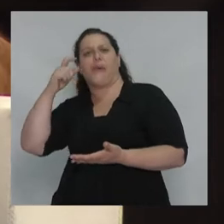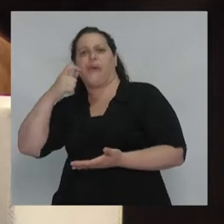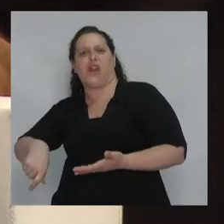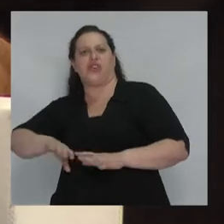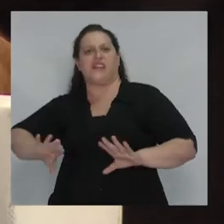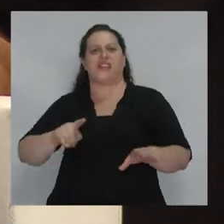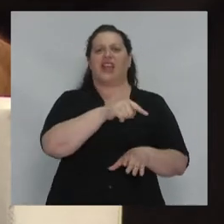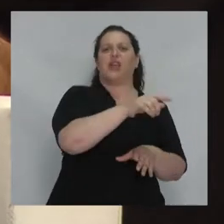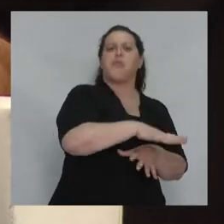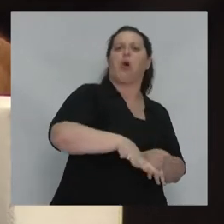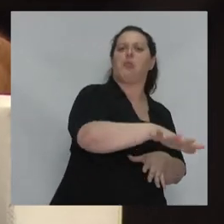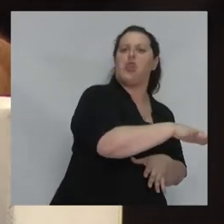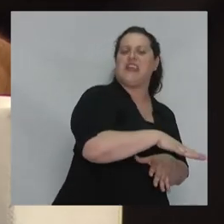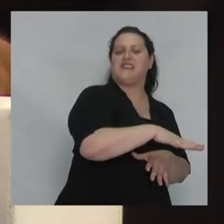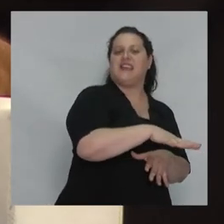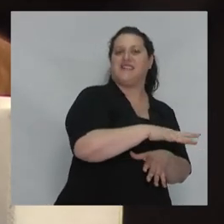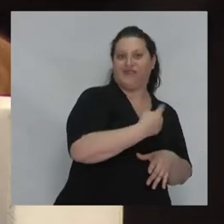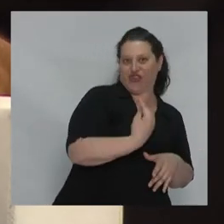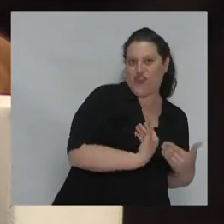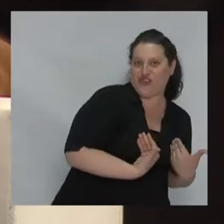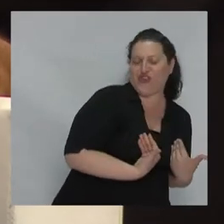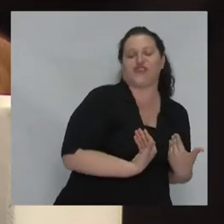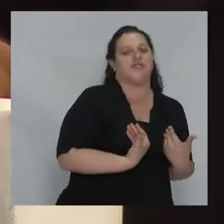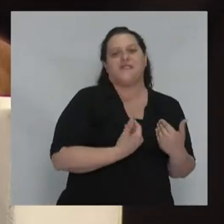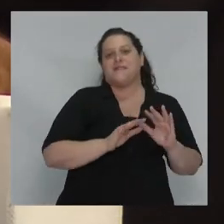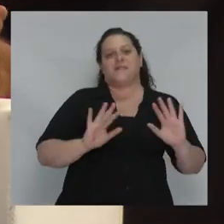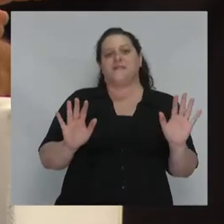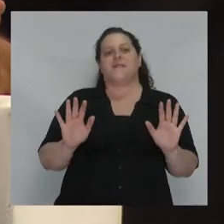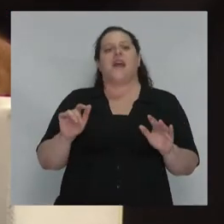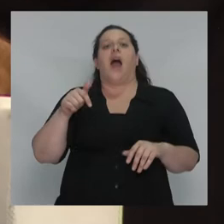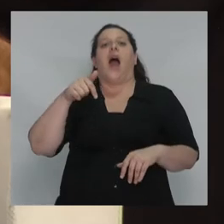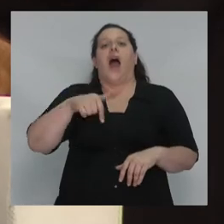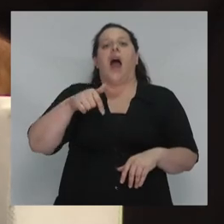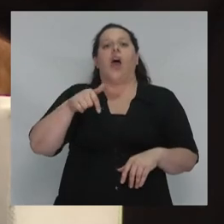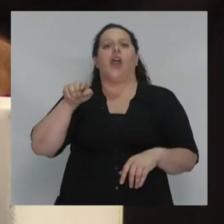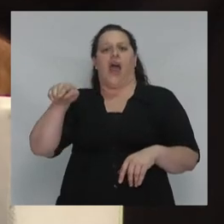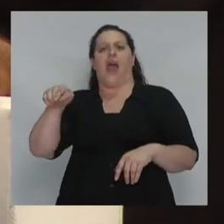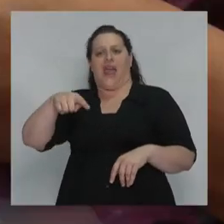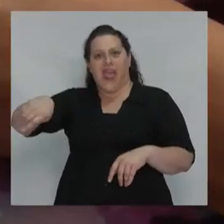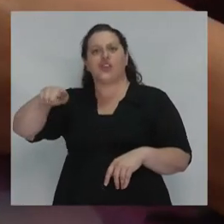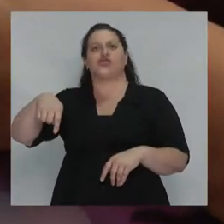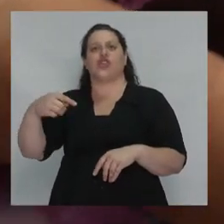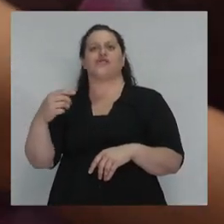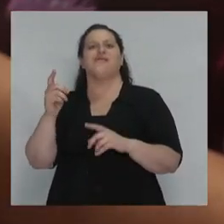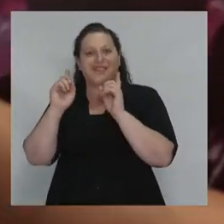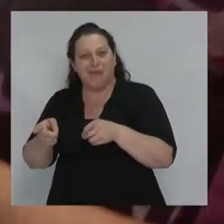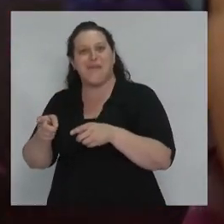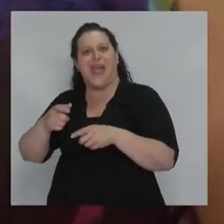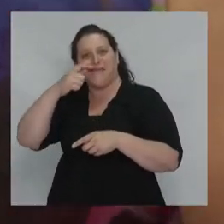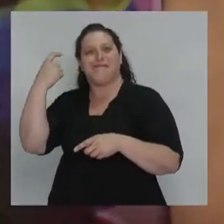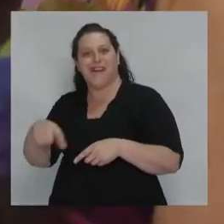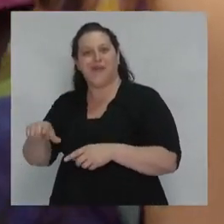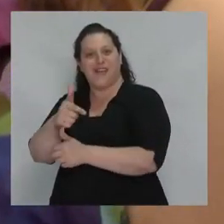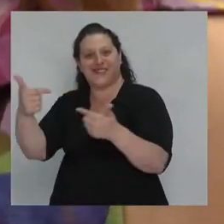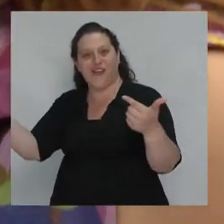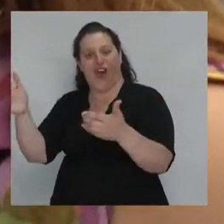que éramos nosotros, ¿no? Ya también aquellos son neoliberales vergonzantes y populistas sinvergüenzas, los